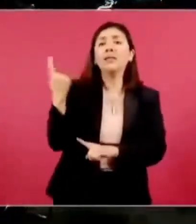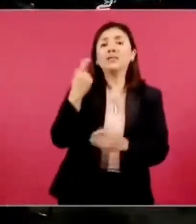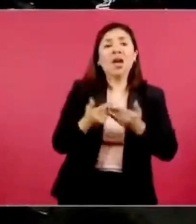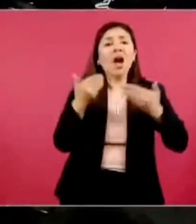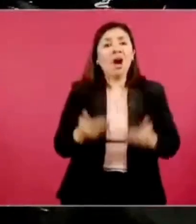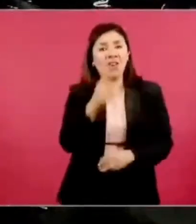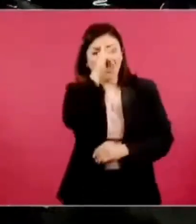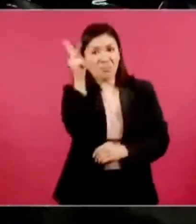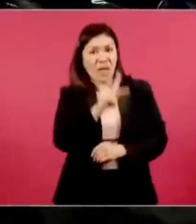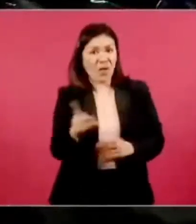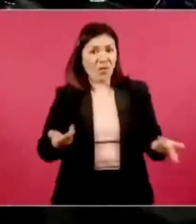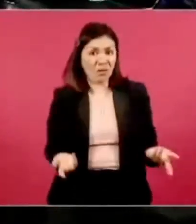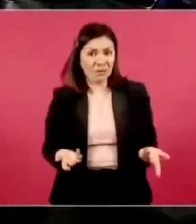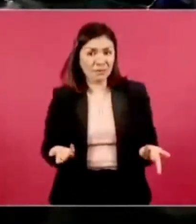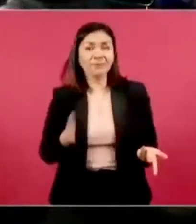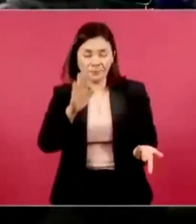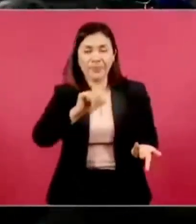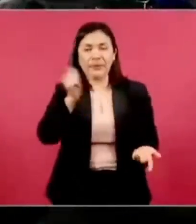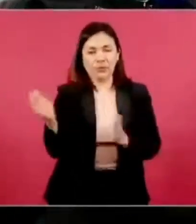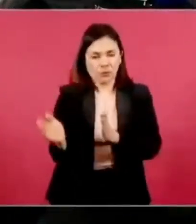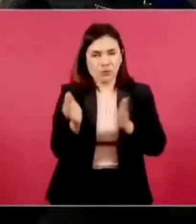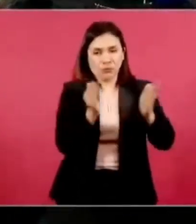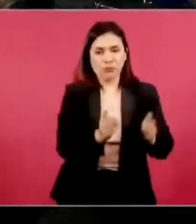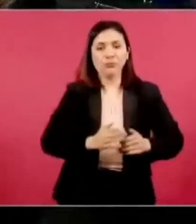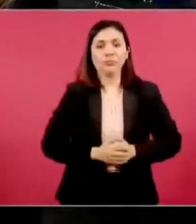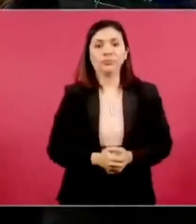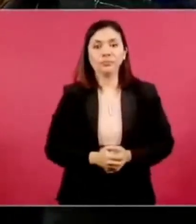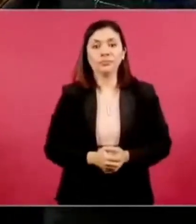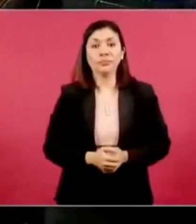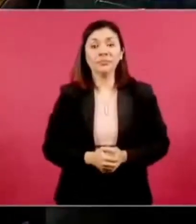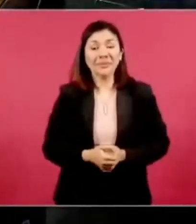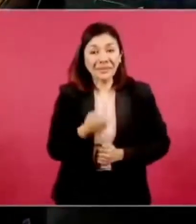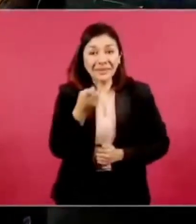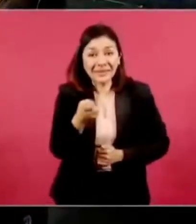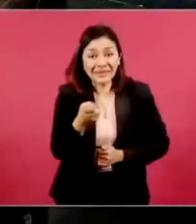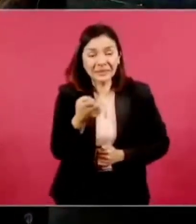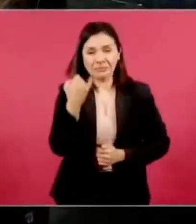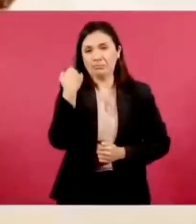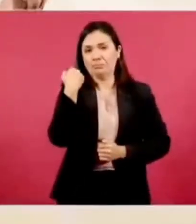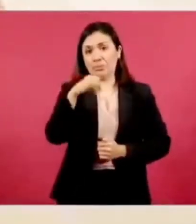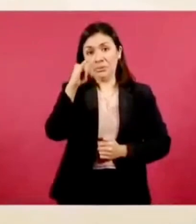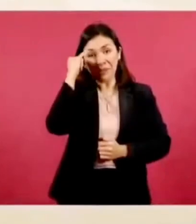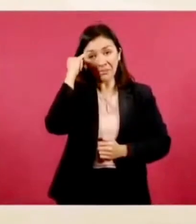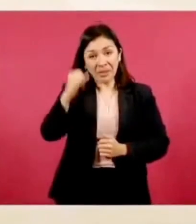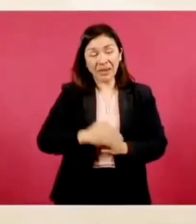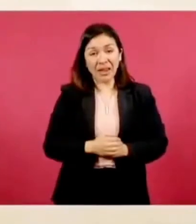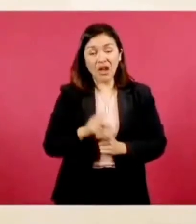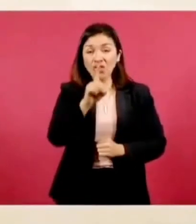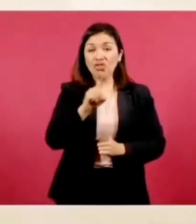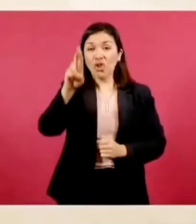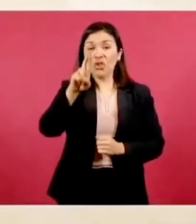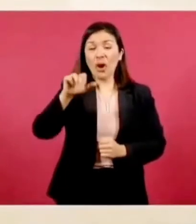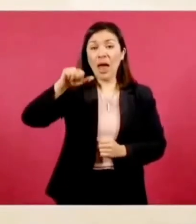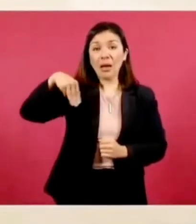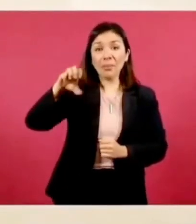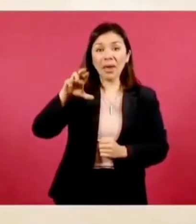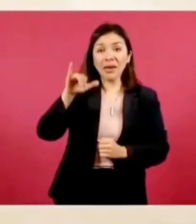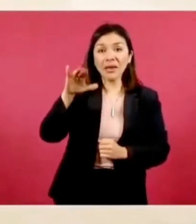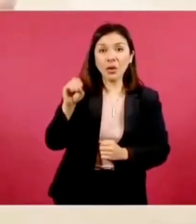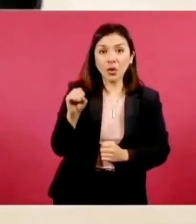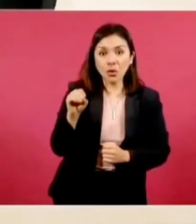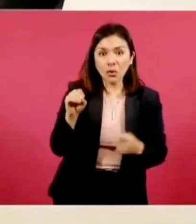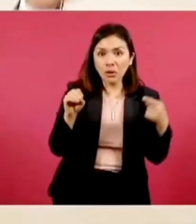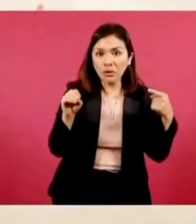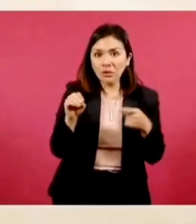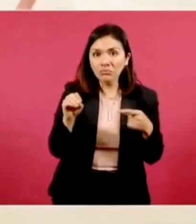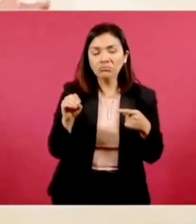seguir el siguiente tema. No, Justo, pues, ¿te imaginas? O sea, el doctor Américo, o sea, que